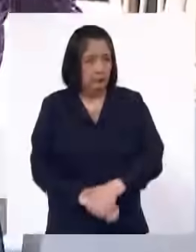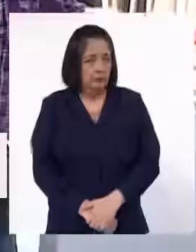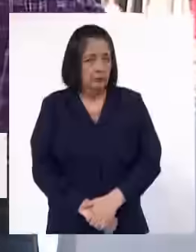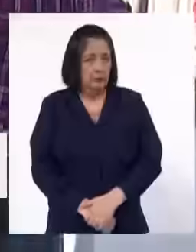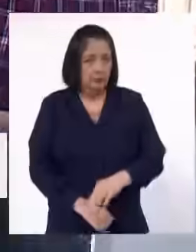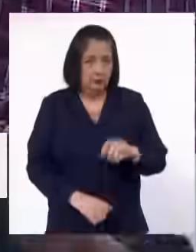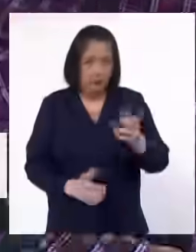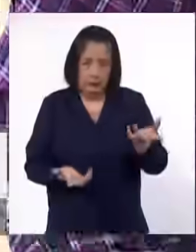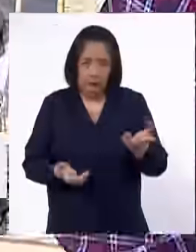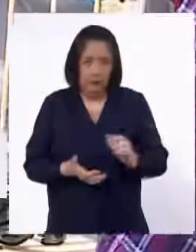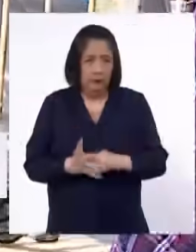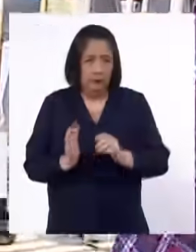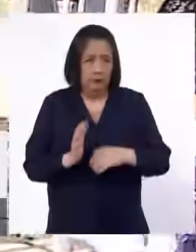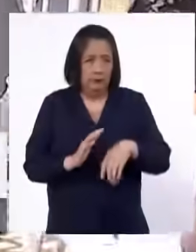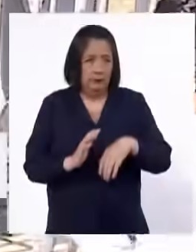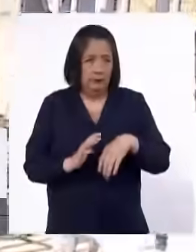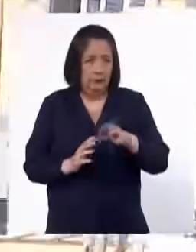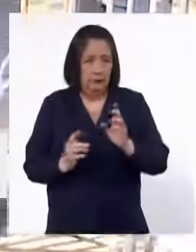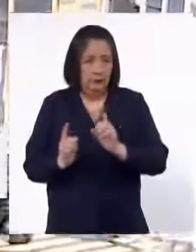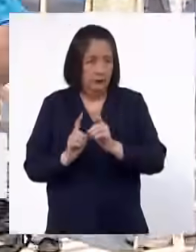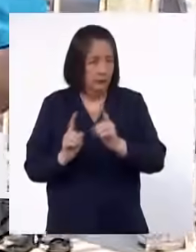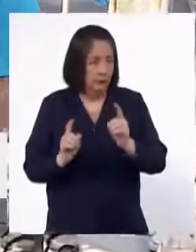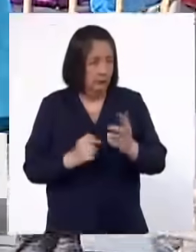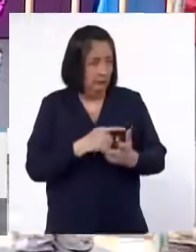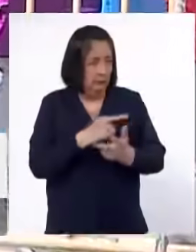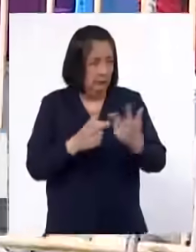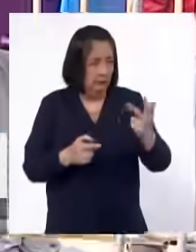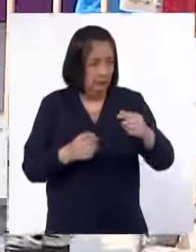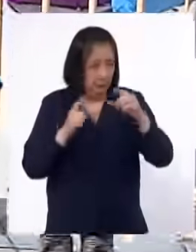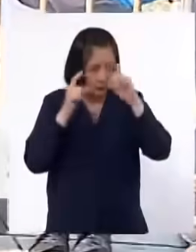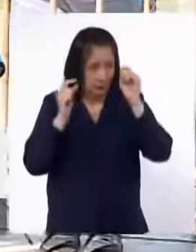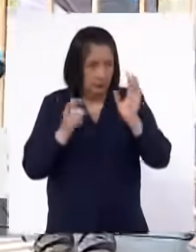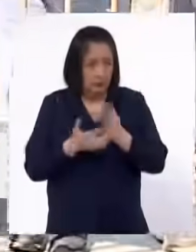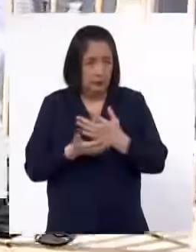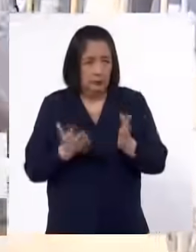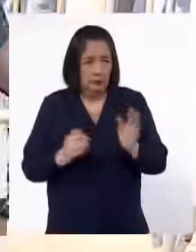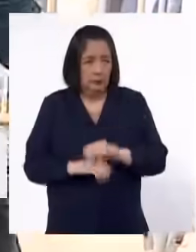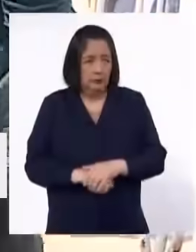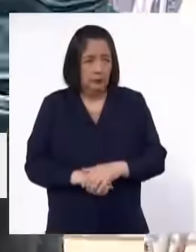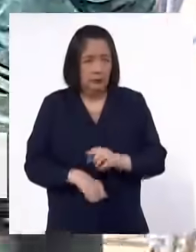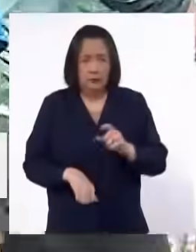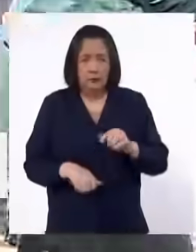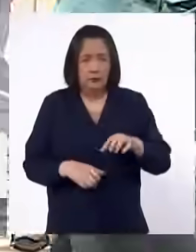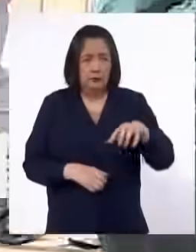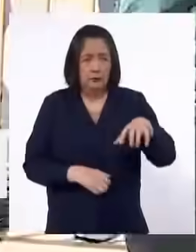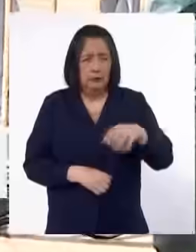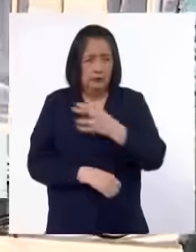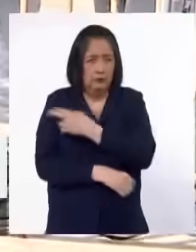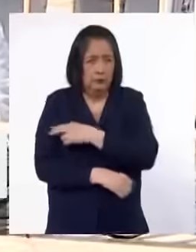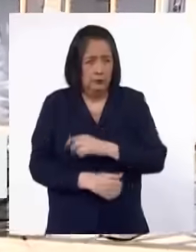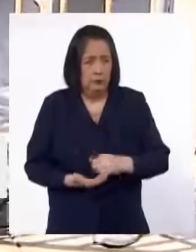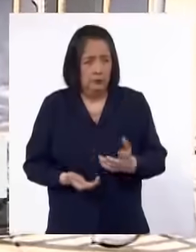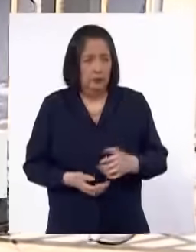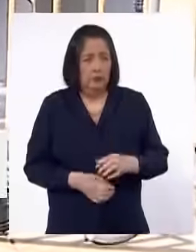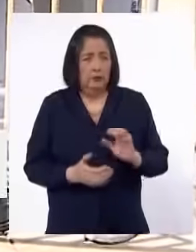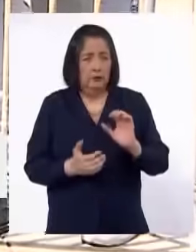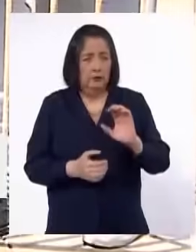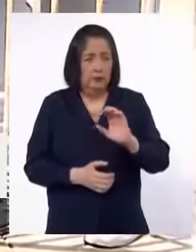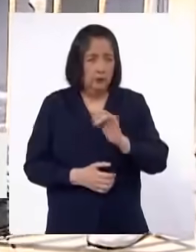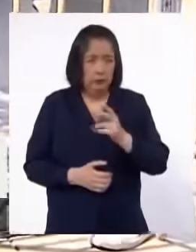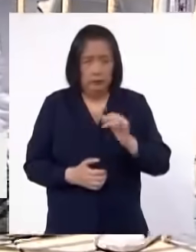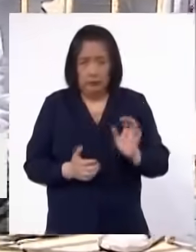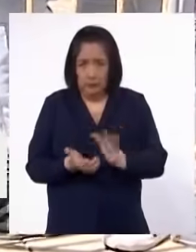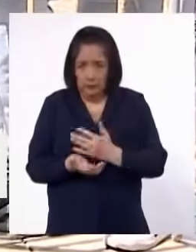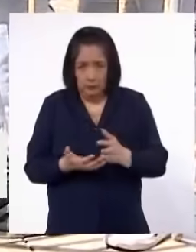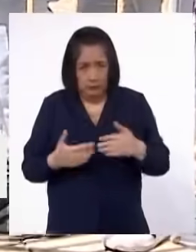al personal de salud, estamos trabajando, somos como 3 enfermeras, pero no nos quieren atender. ¿En qué centro médico trabaja usted? De acá de Policlínico Chincha. ¿Y en Chincha